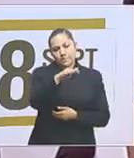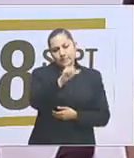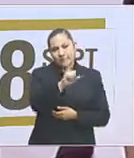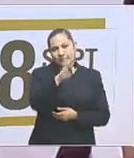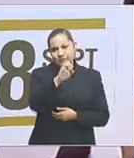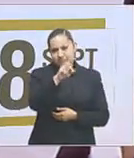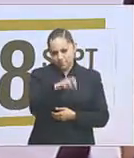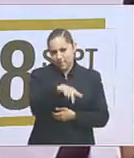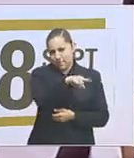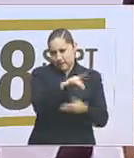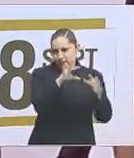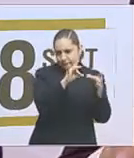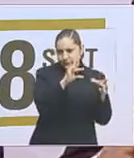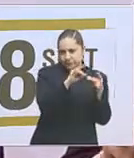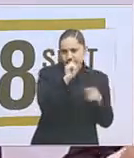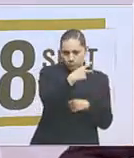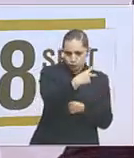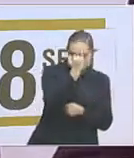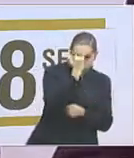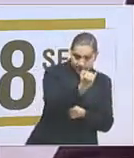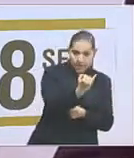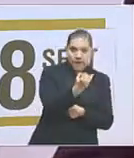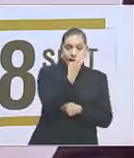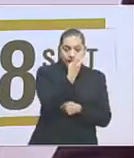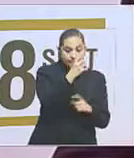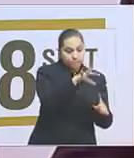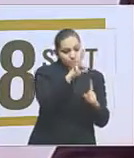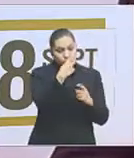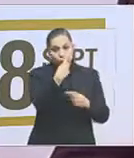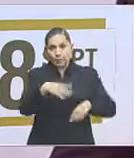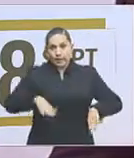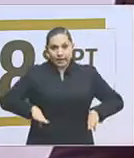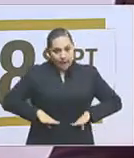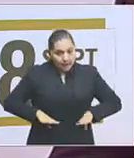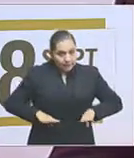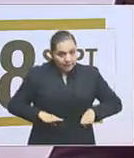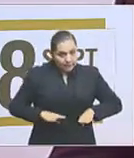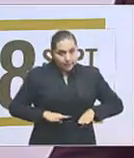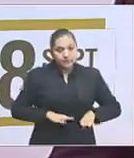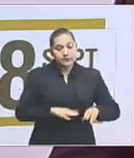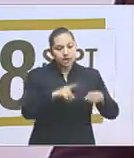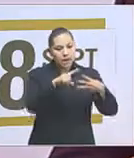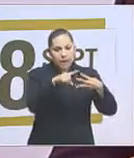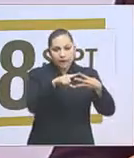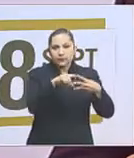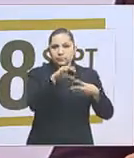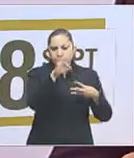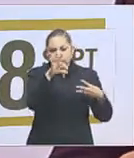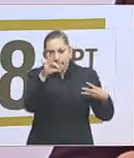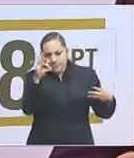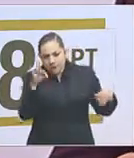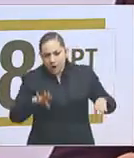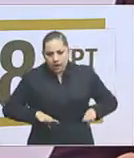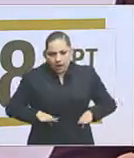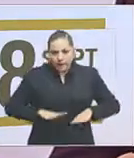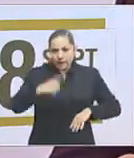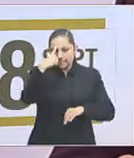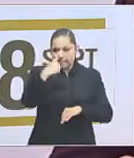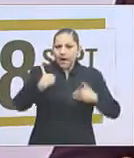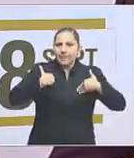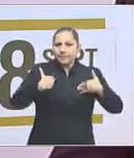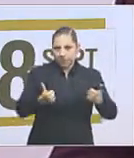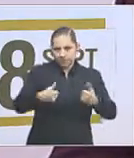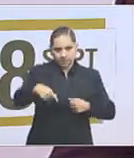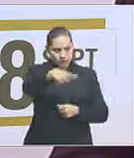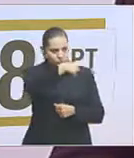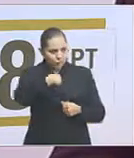características de las que thomas friedman habla son importantes para tratar de entender el fenómeno que estamos viviendo en la